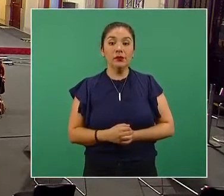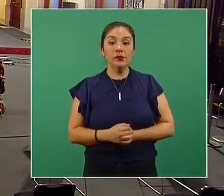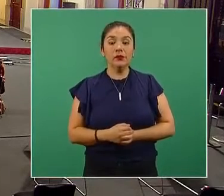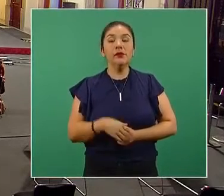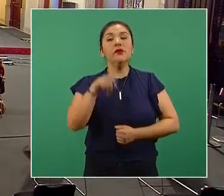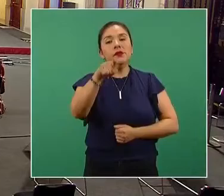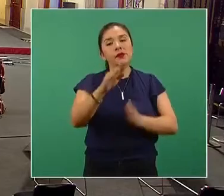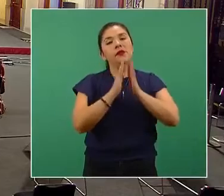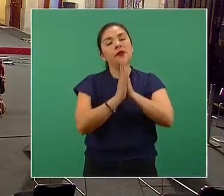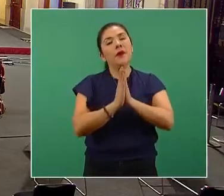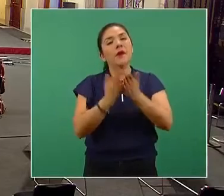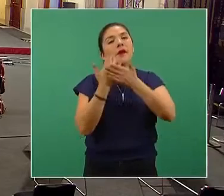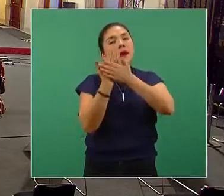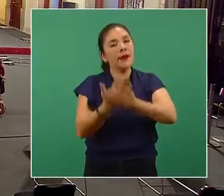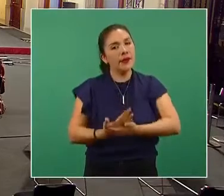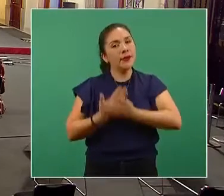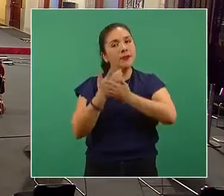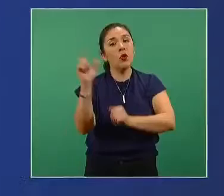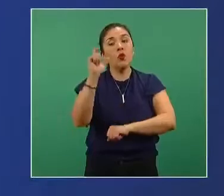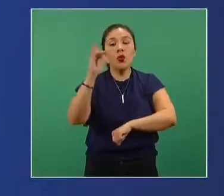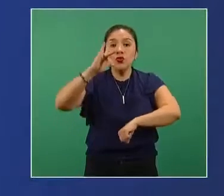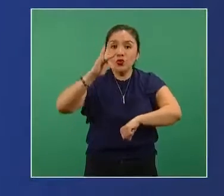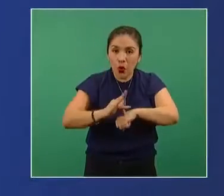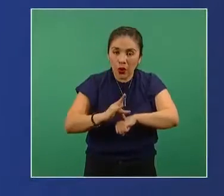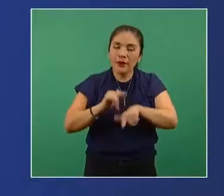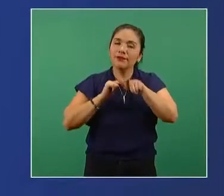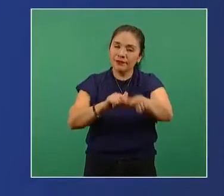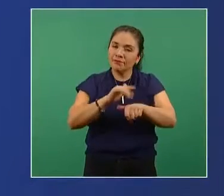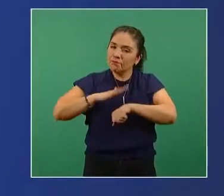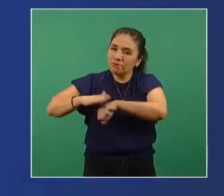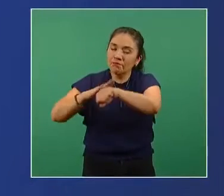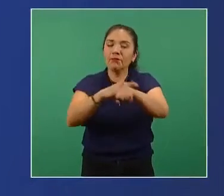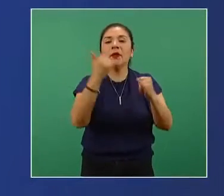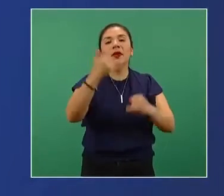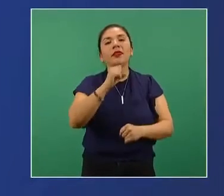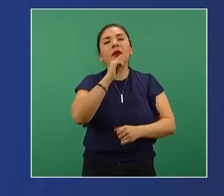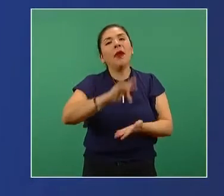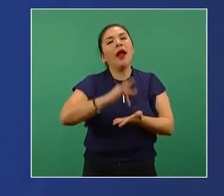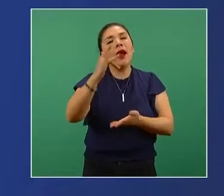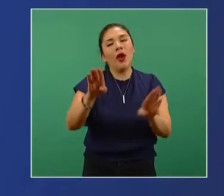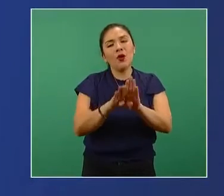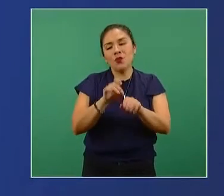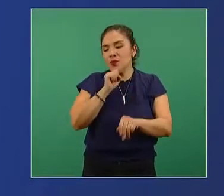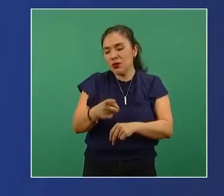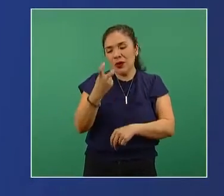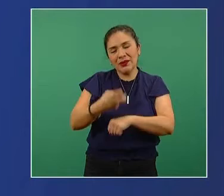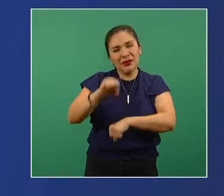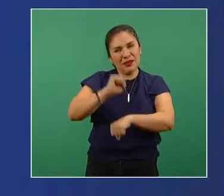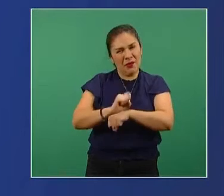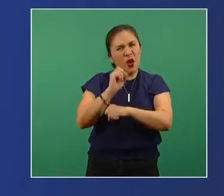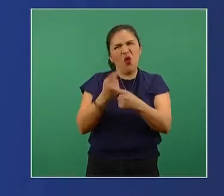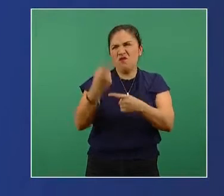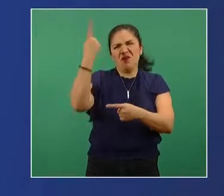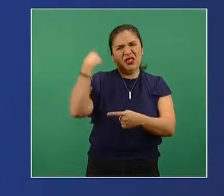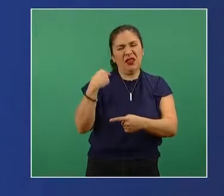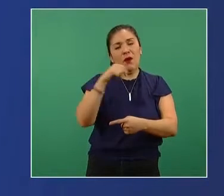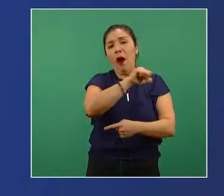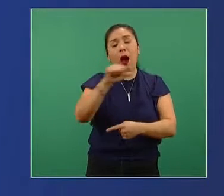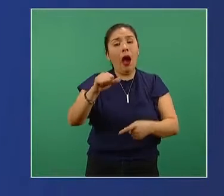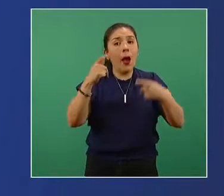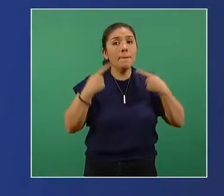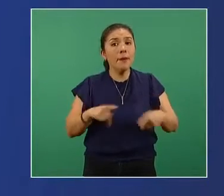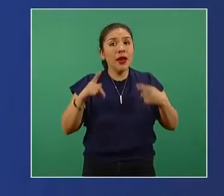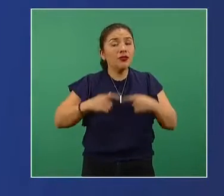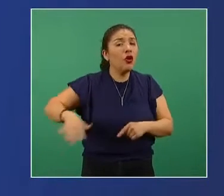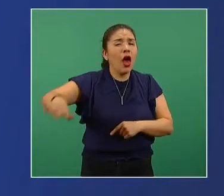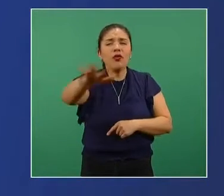Espera tu turno, lo seguiremos recordando y agradeciendo también, como lo hicimos en esta semana o la anterior, a las personas,